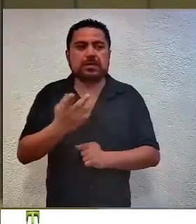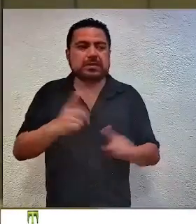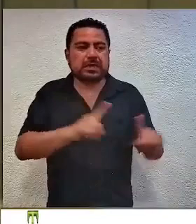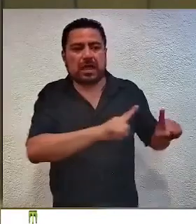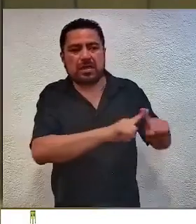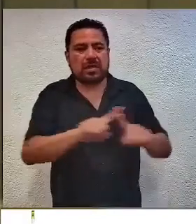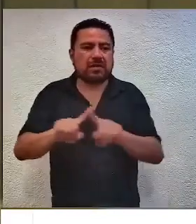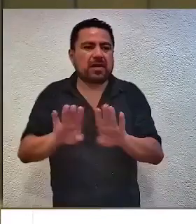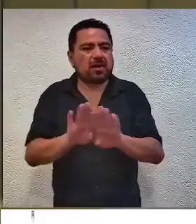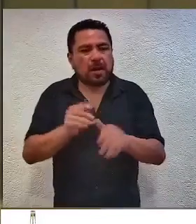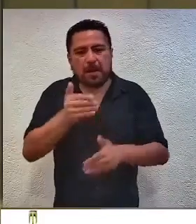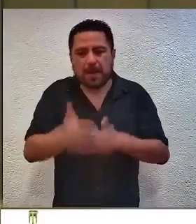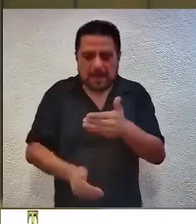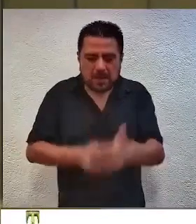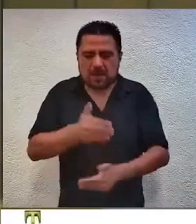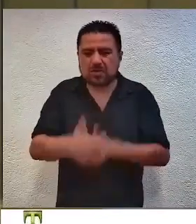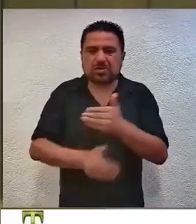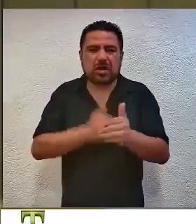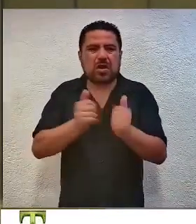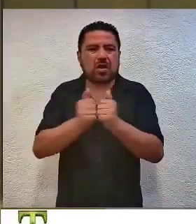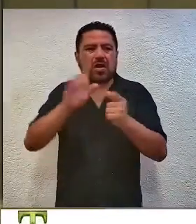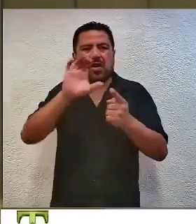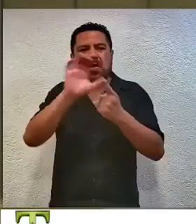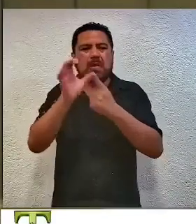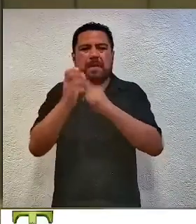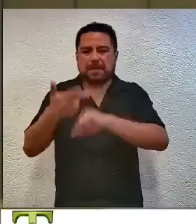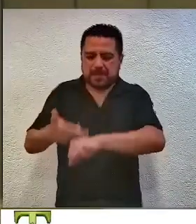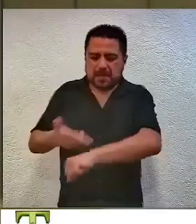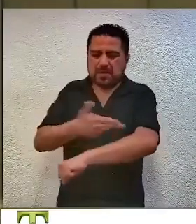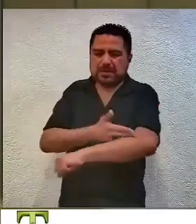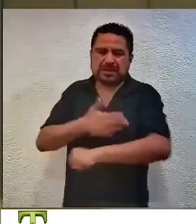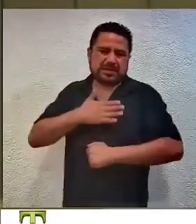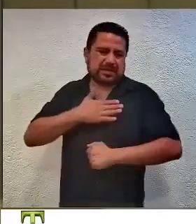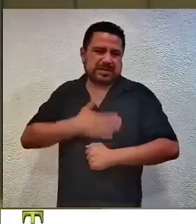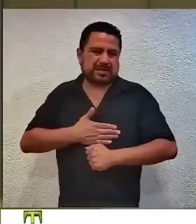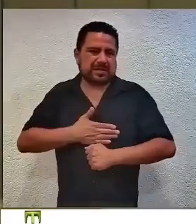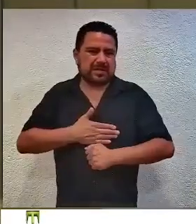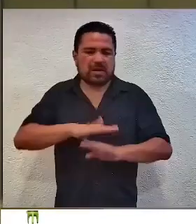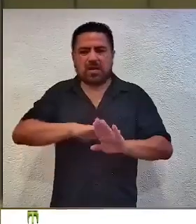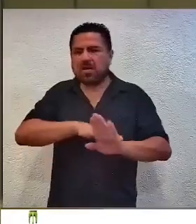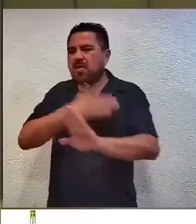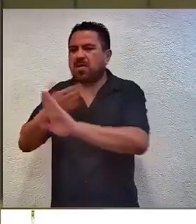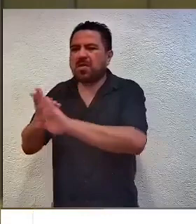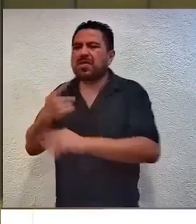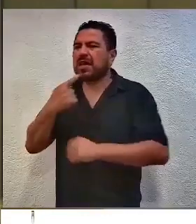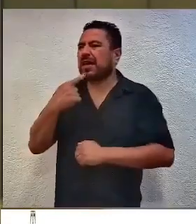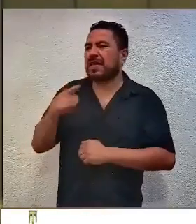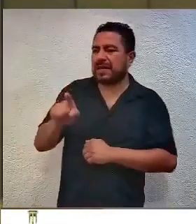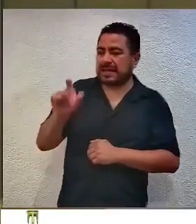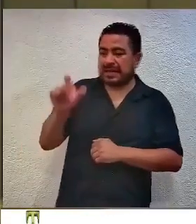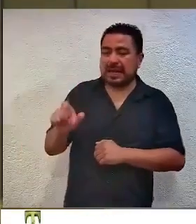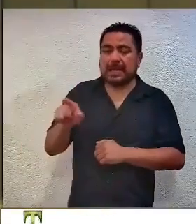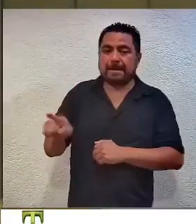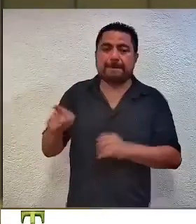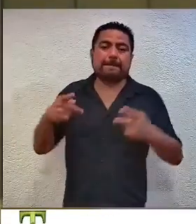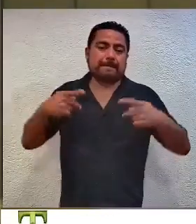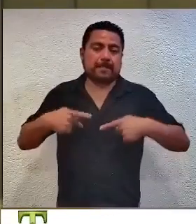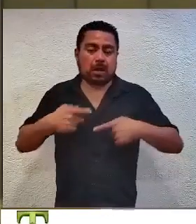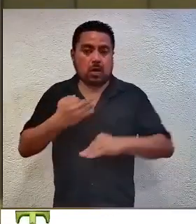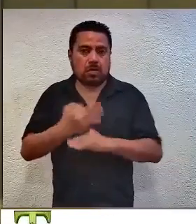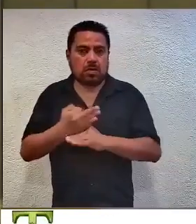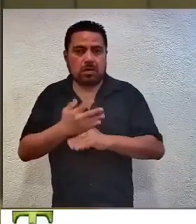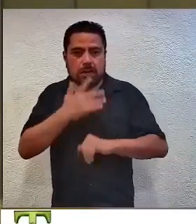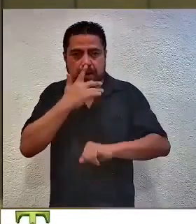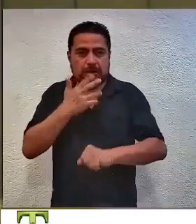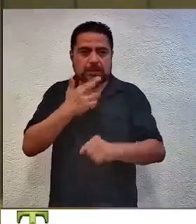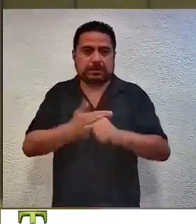diversos procedimientos ante la Comisión de Honestidad y Justicia en contra del denunciado, hoy también actor en el